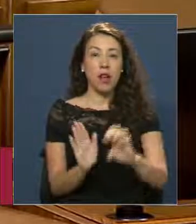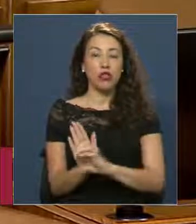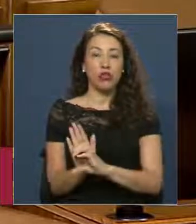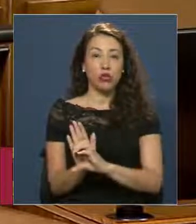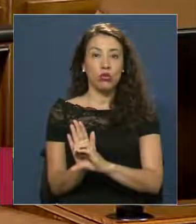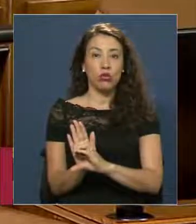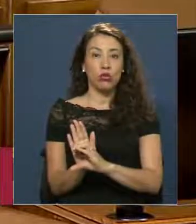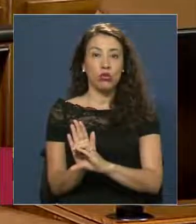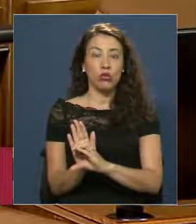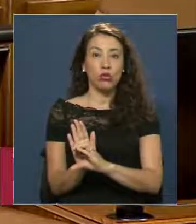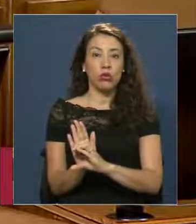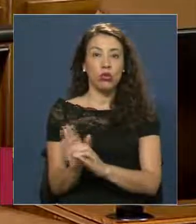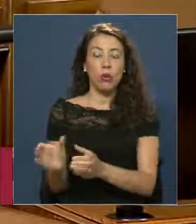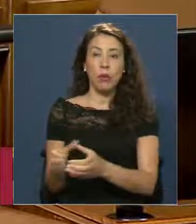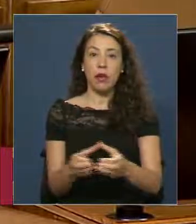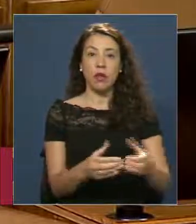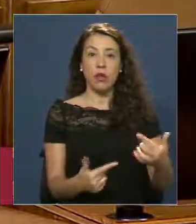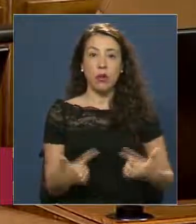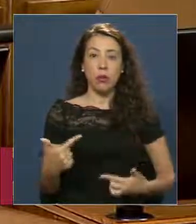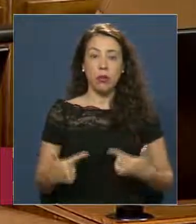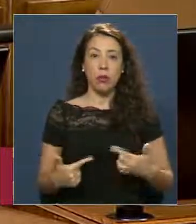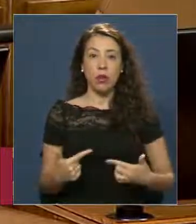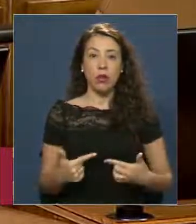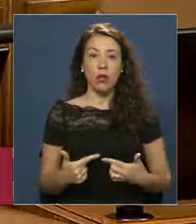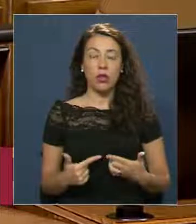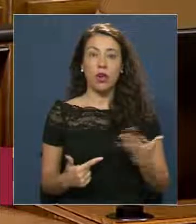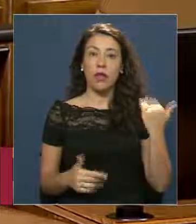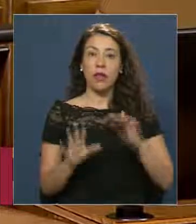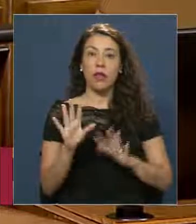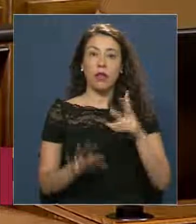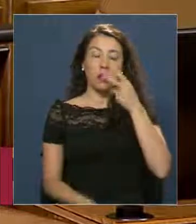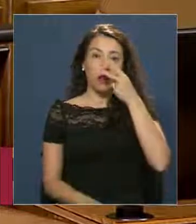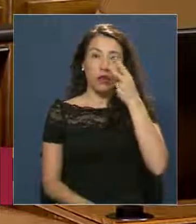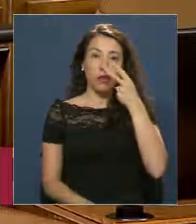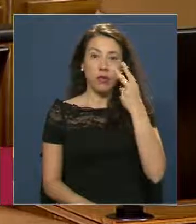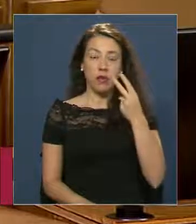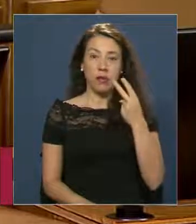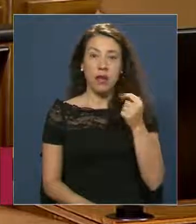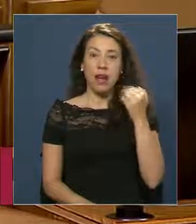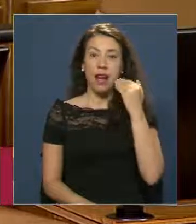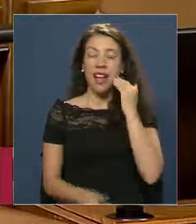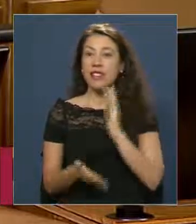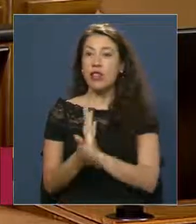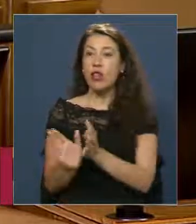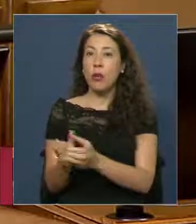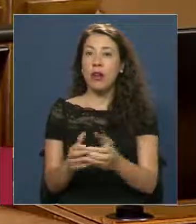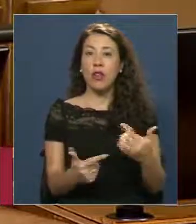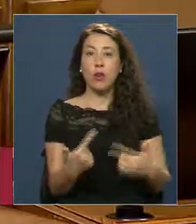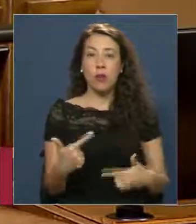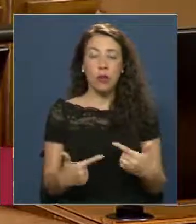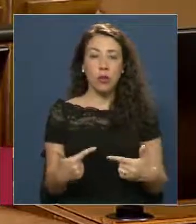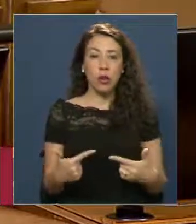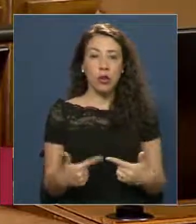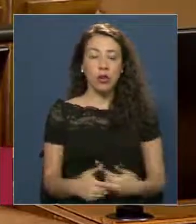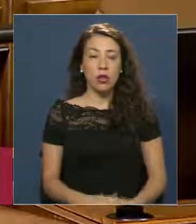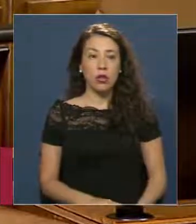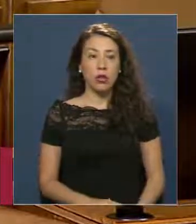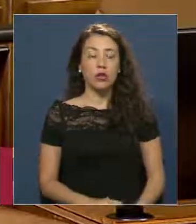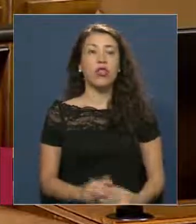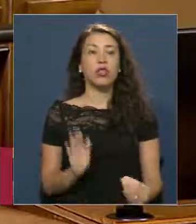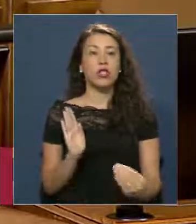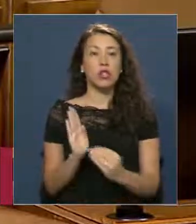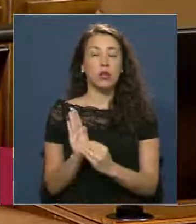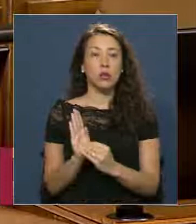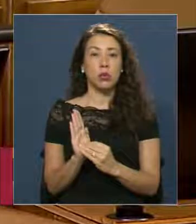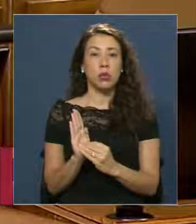Constitución de los partidos políticos el 15 de noviembre, de casi todos los partidos políticos, se